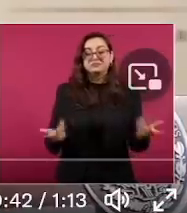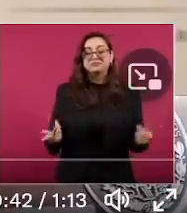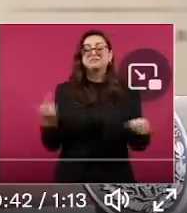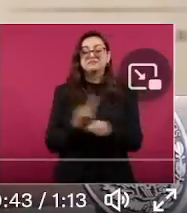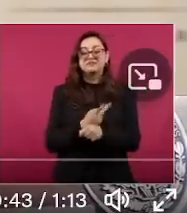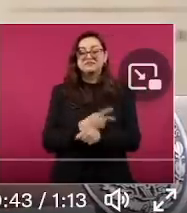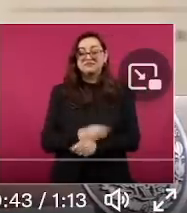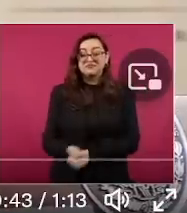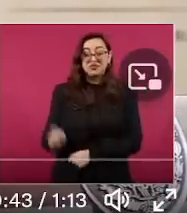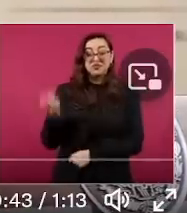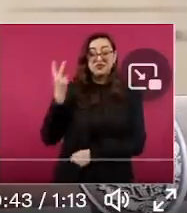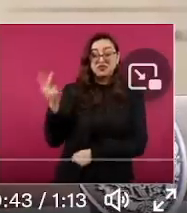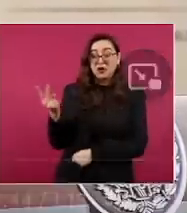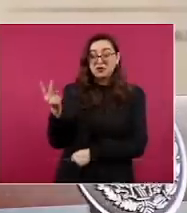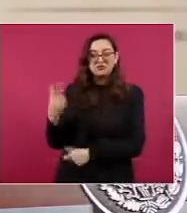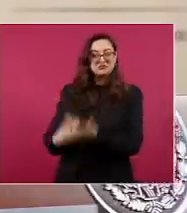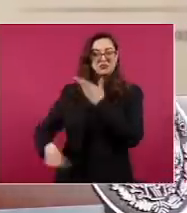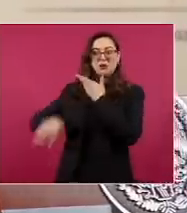nos dieron la espalda,